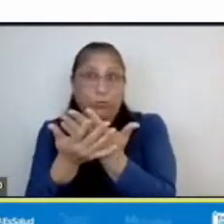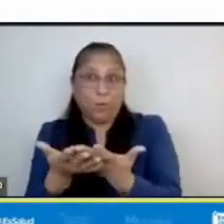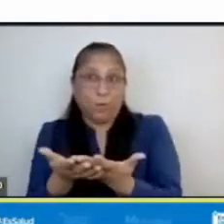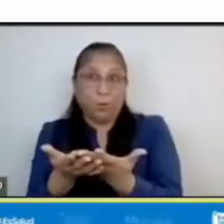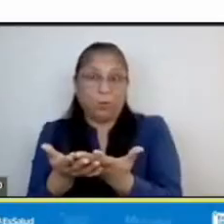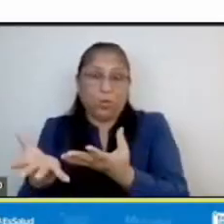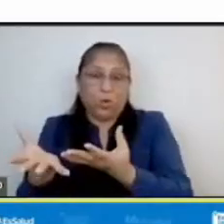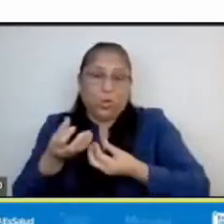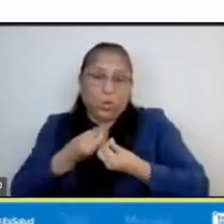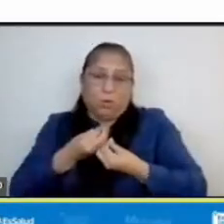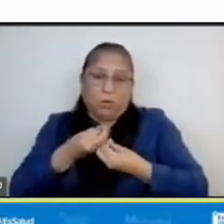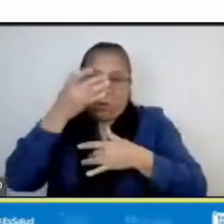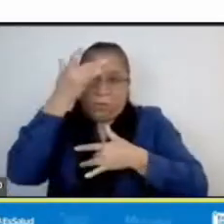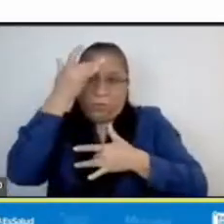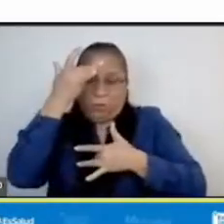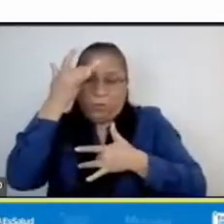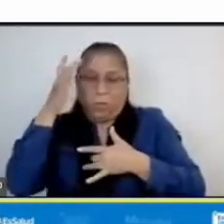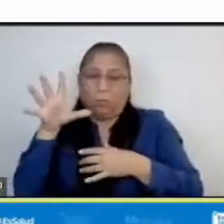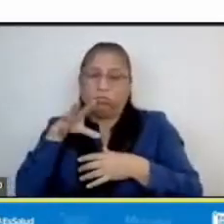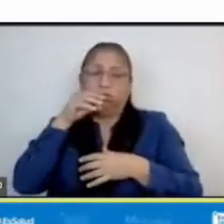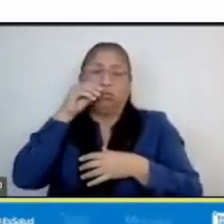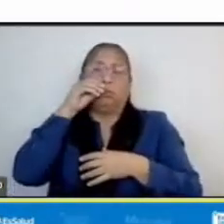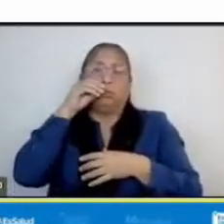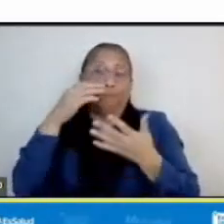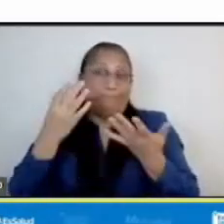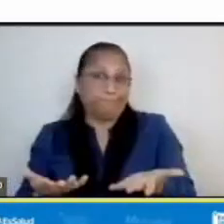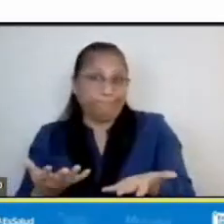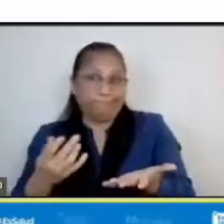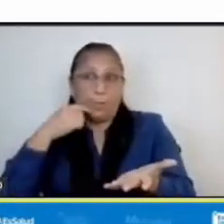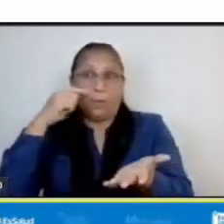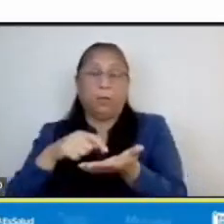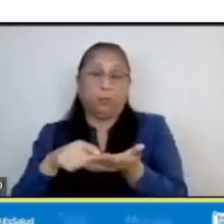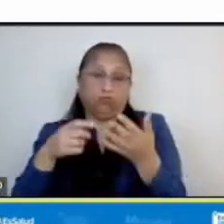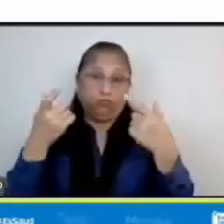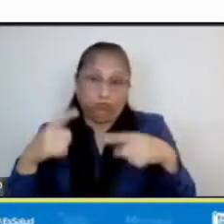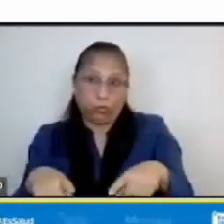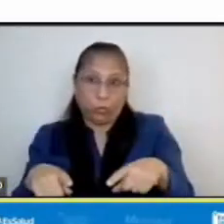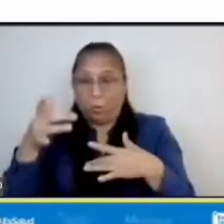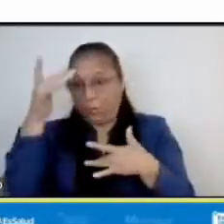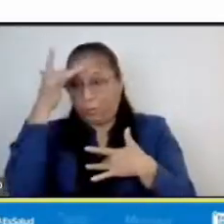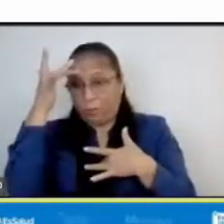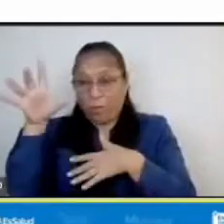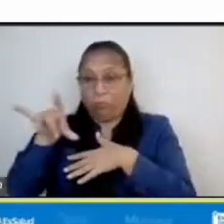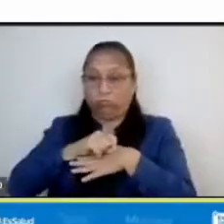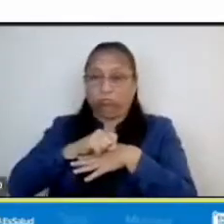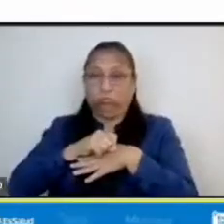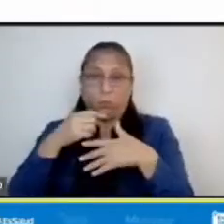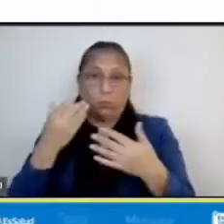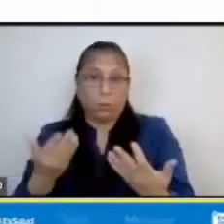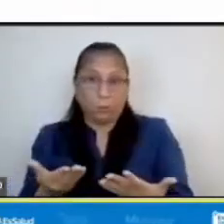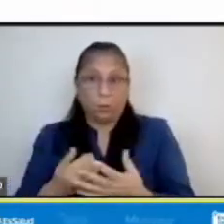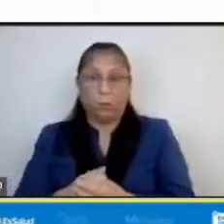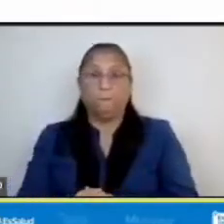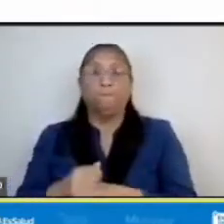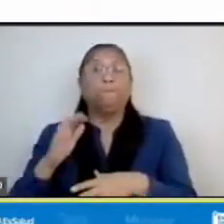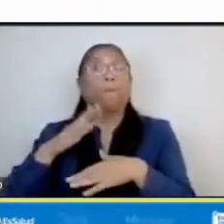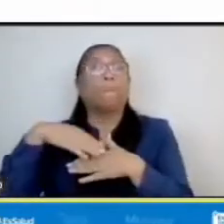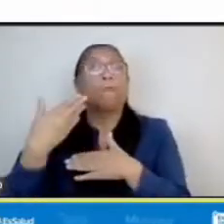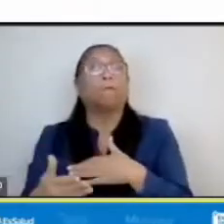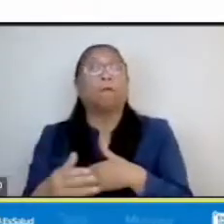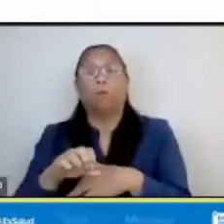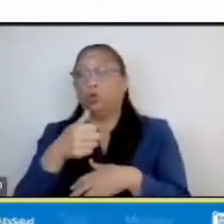virus respiratorio a la vía aérea. Entonces, es cuando sucede el contagio. Eh, Después, también otra medida que